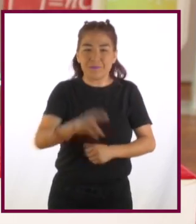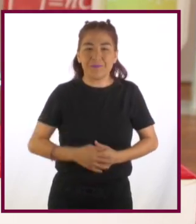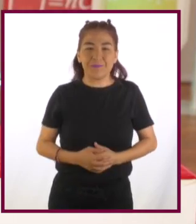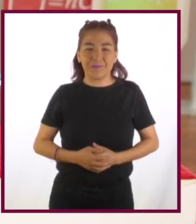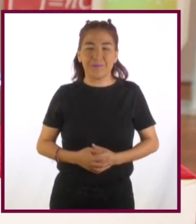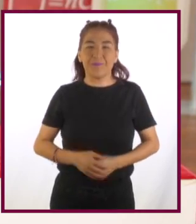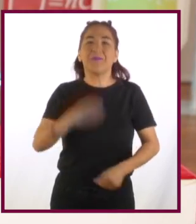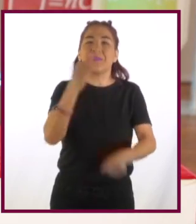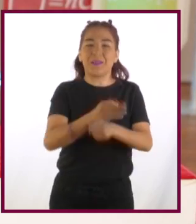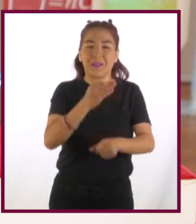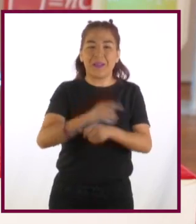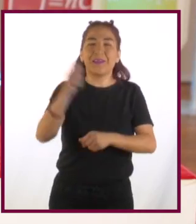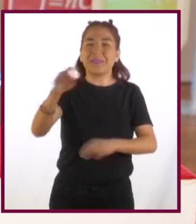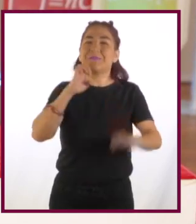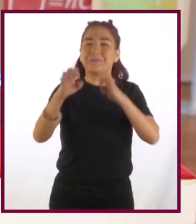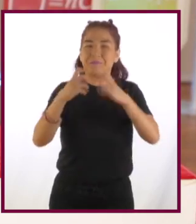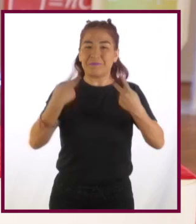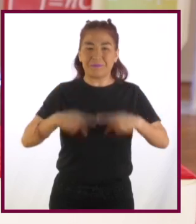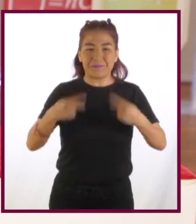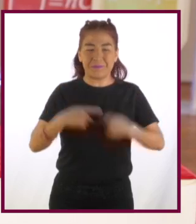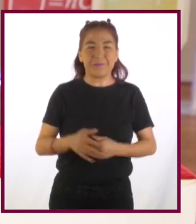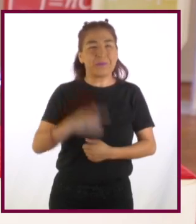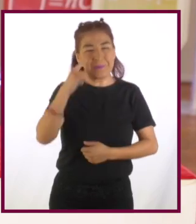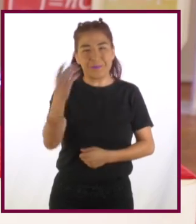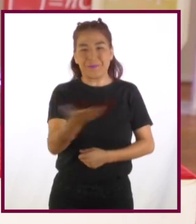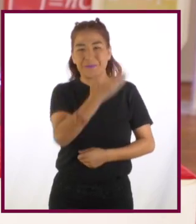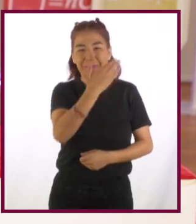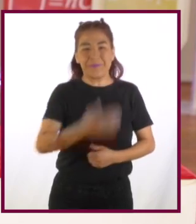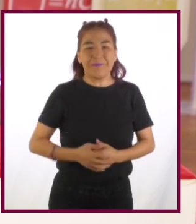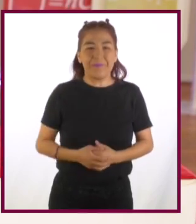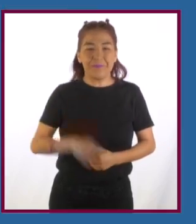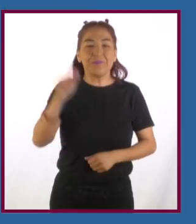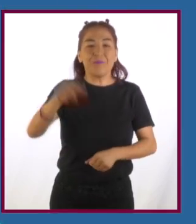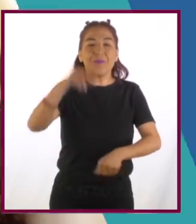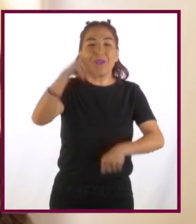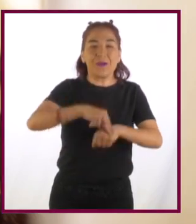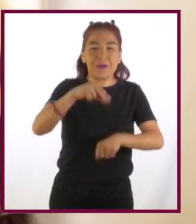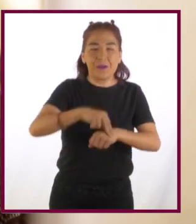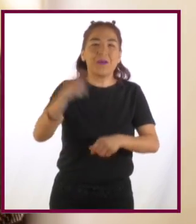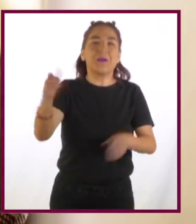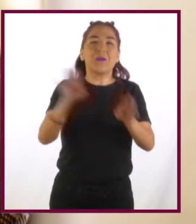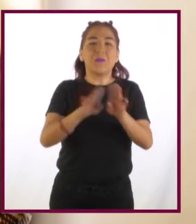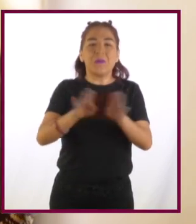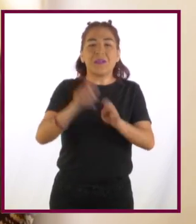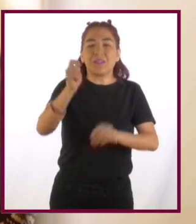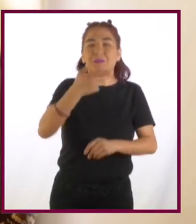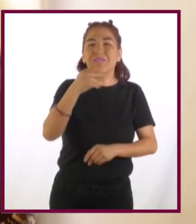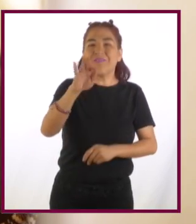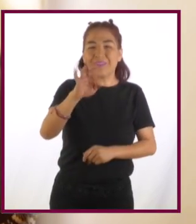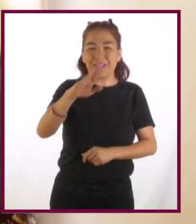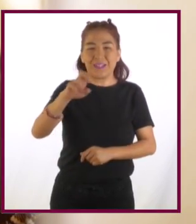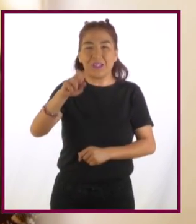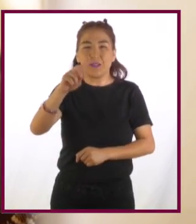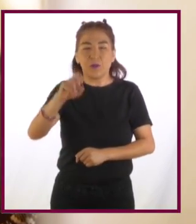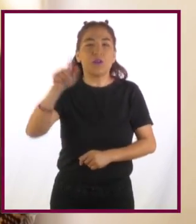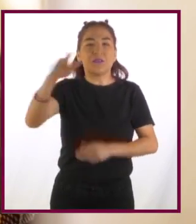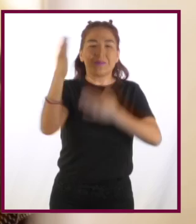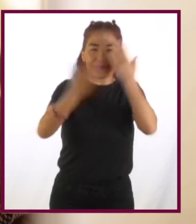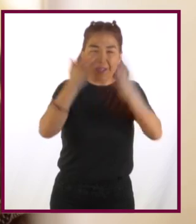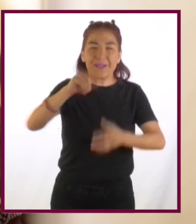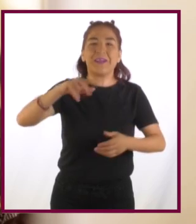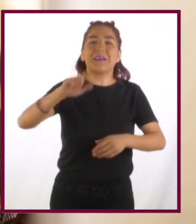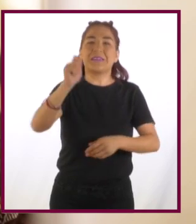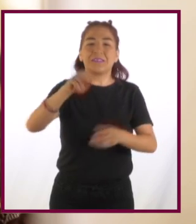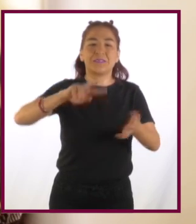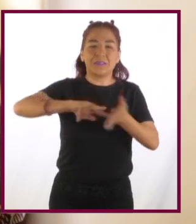resolver esta y otras preguntas, vamos a ver a nuestro entrevistado. Vamos. Estamos con el doctor Fernando Velázquez Villegas, quien trabaja